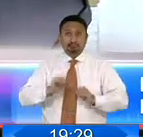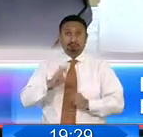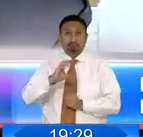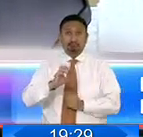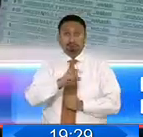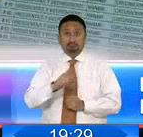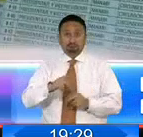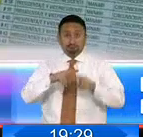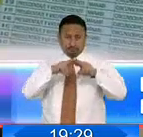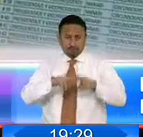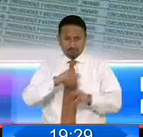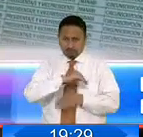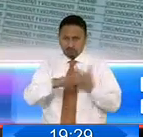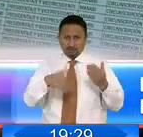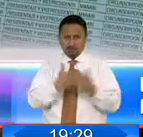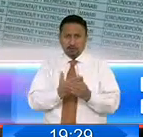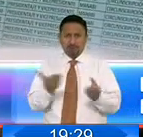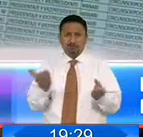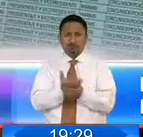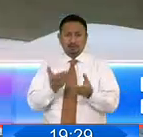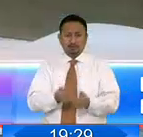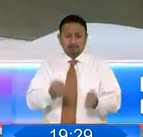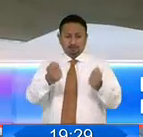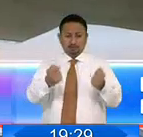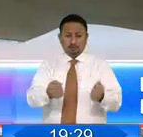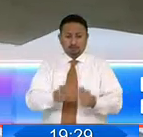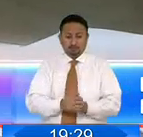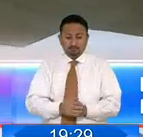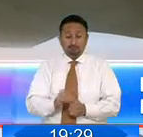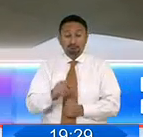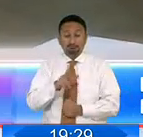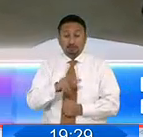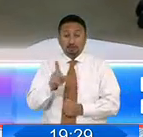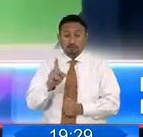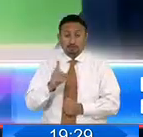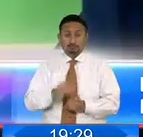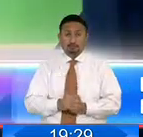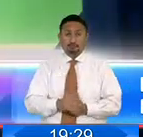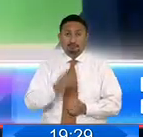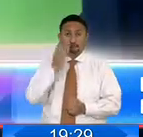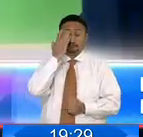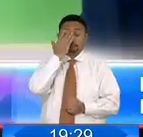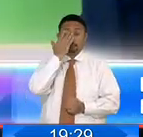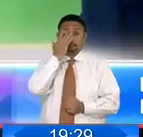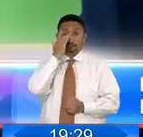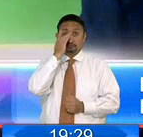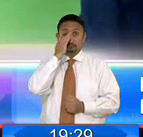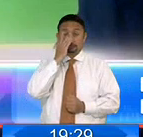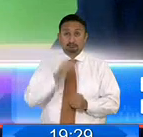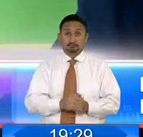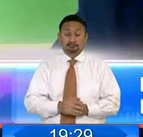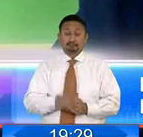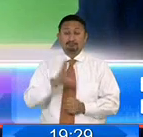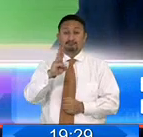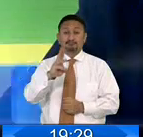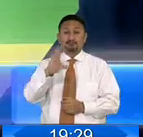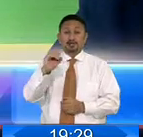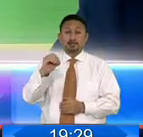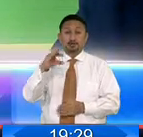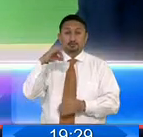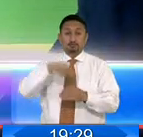cn de abrir todas las actas entregadas y no sólo 31 han salido 600 votos